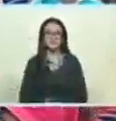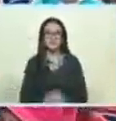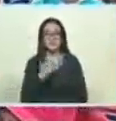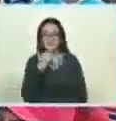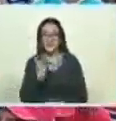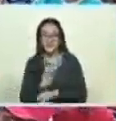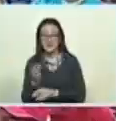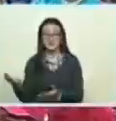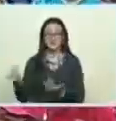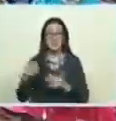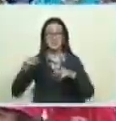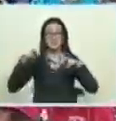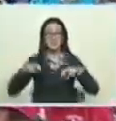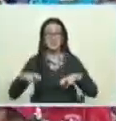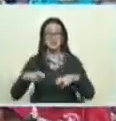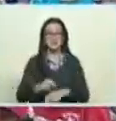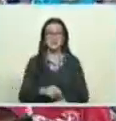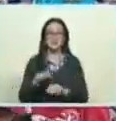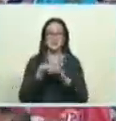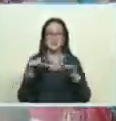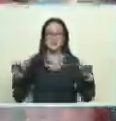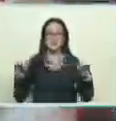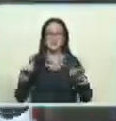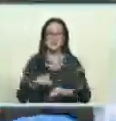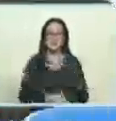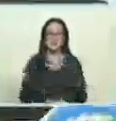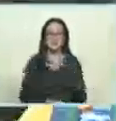mesa. Llegó la mesa.